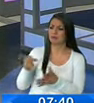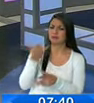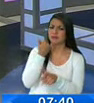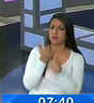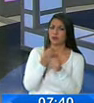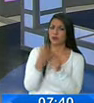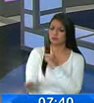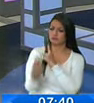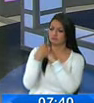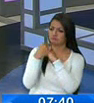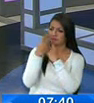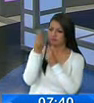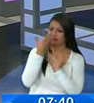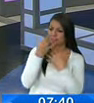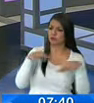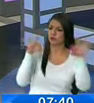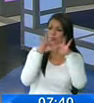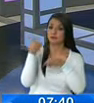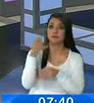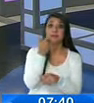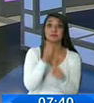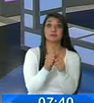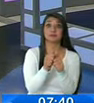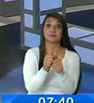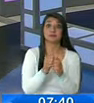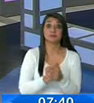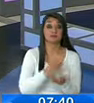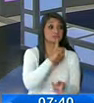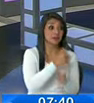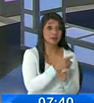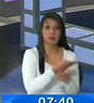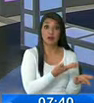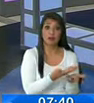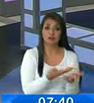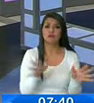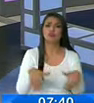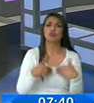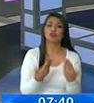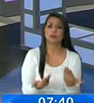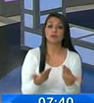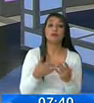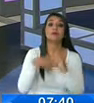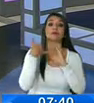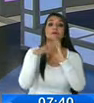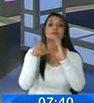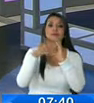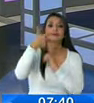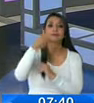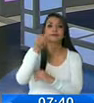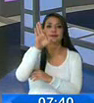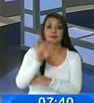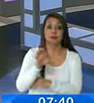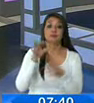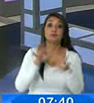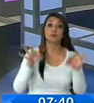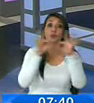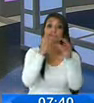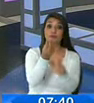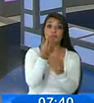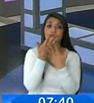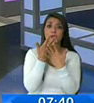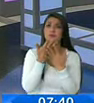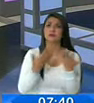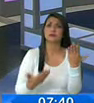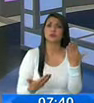ha llegado una información importante a tu celular. Información importante que me llega a través de Blin 2 Chat. Esto es información de